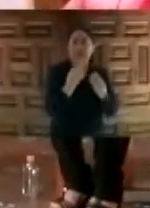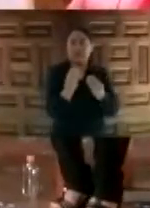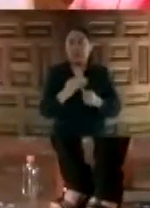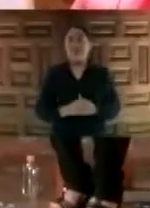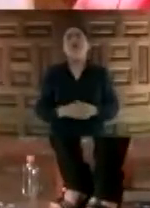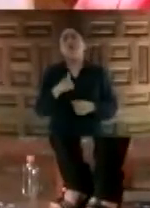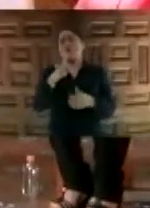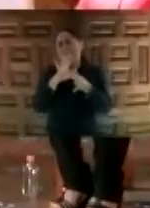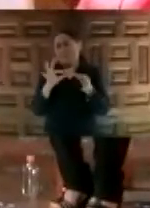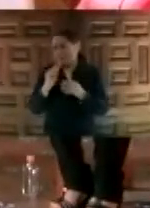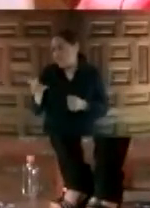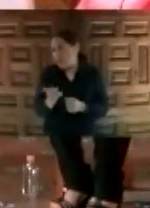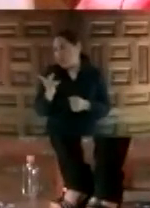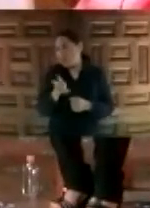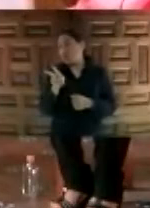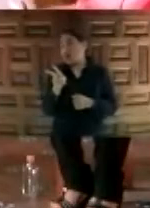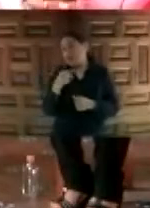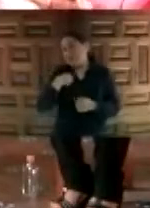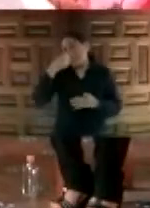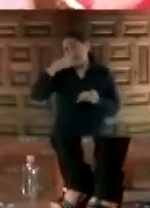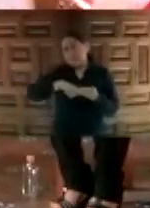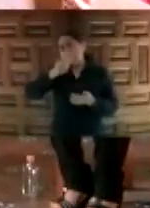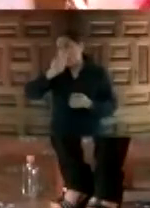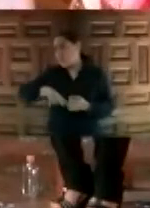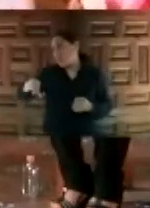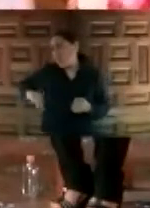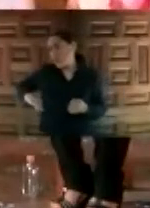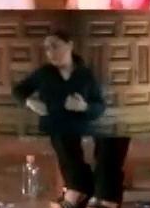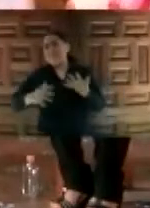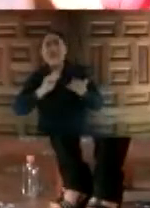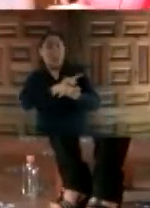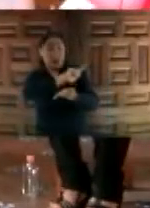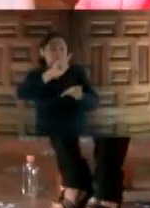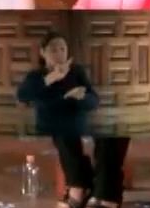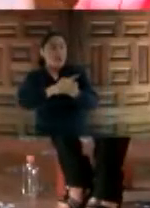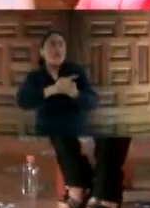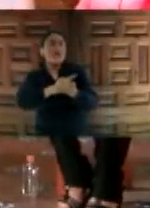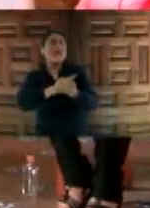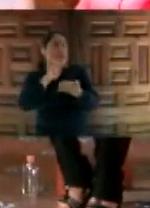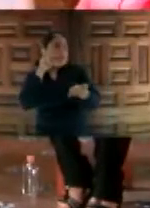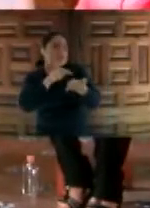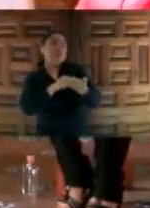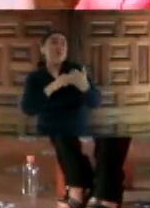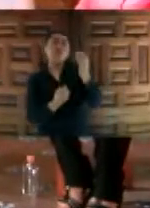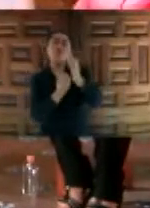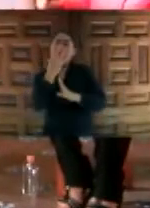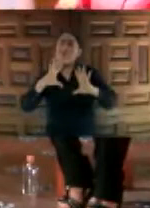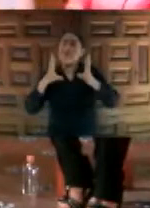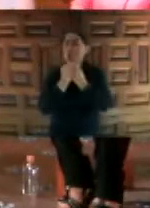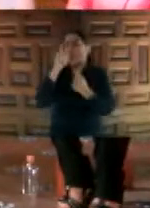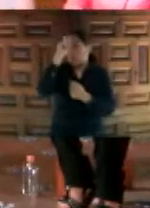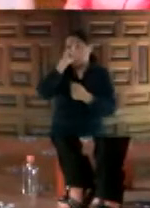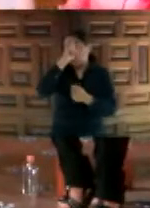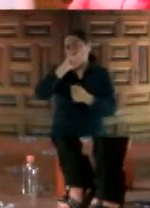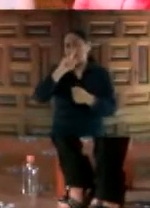a la pregunta que se realiza, creo que es muy interesante ver en la ley la conformación del Consejo Nacional para la